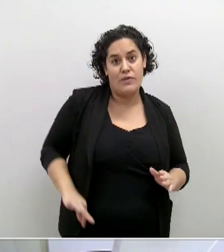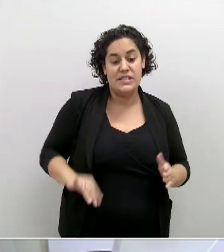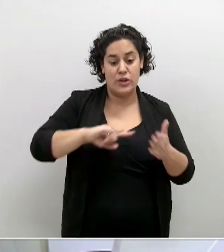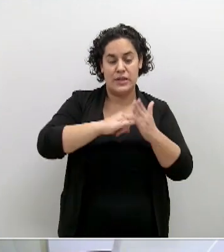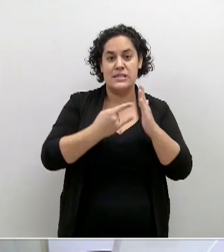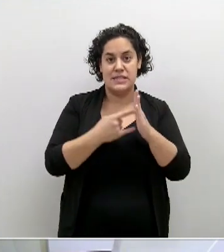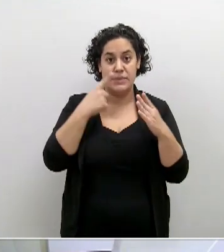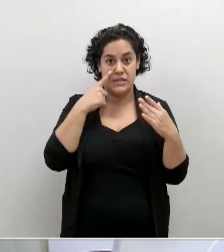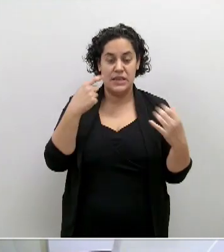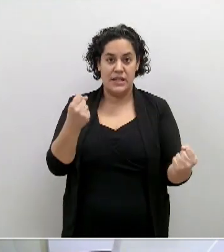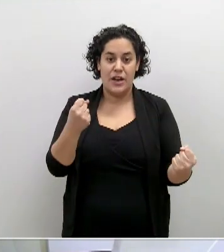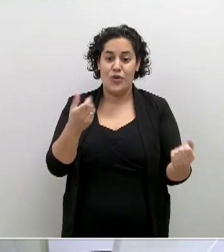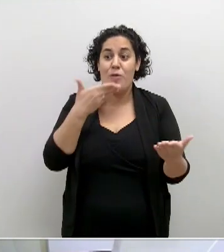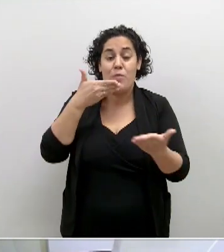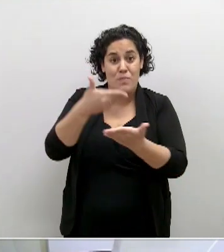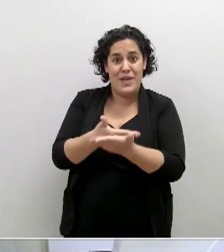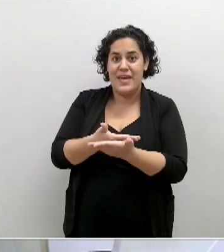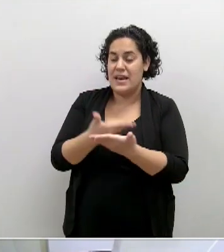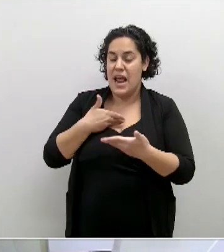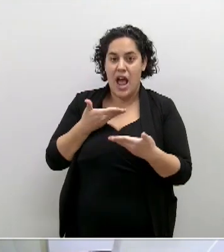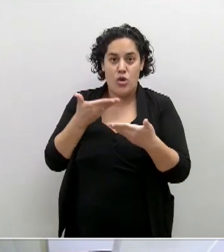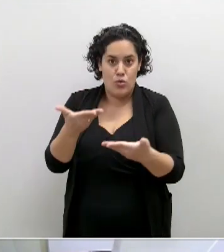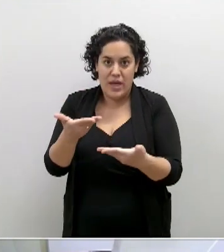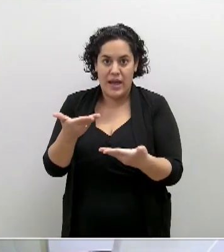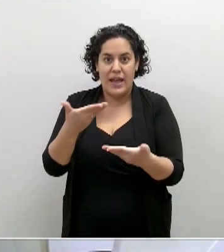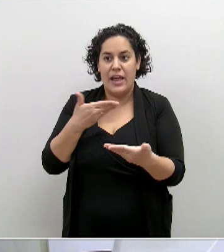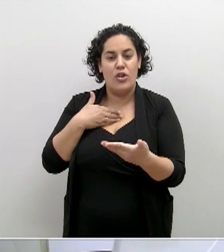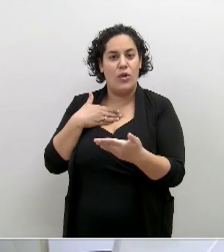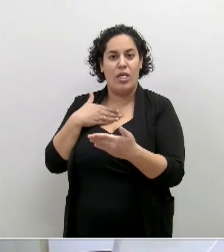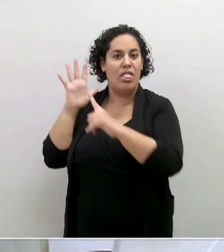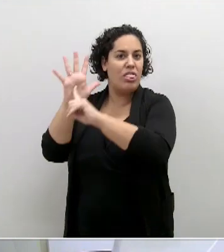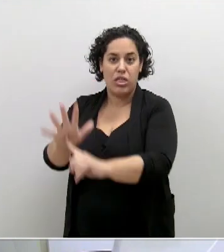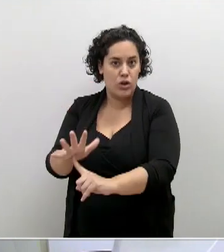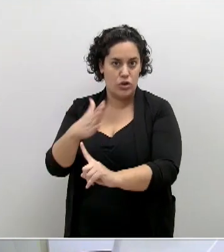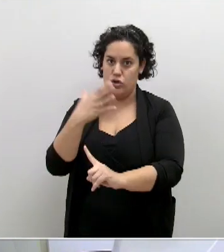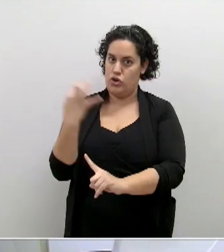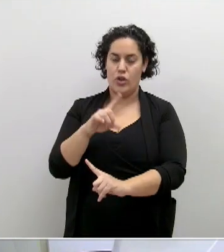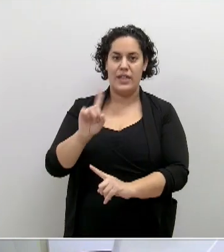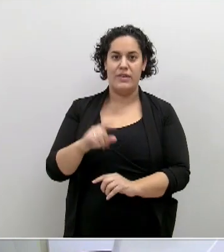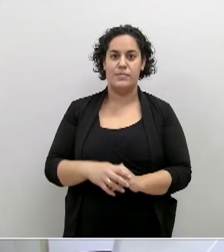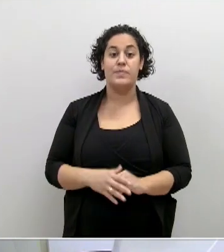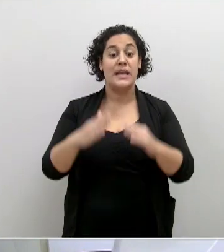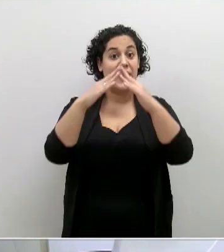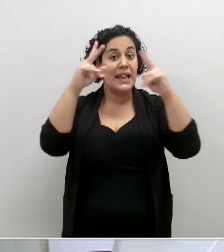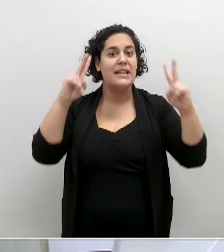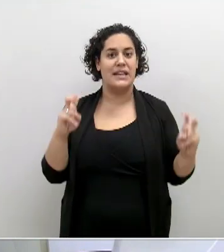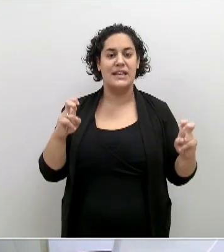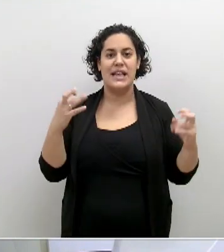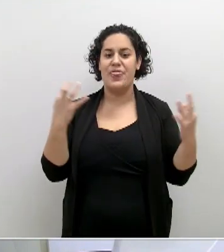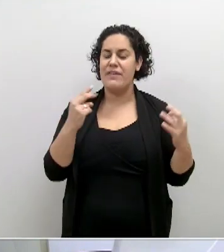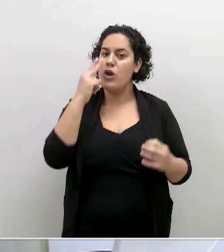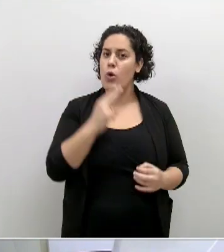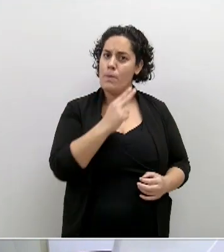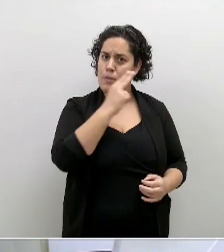sistema sanitario nos piden ayuda y no debemos defraudarles. El quédate en casa debe ser en este momento nuestro